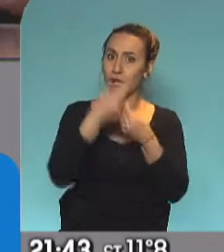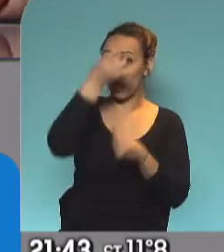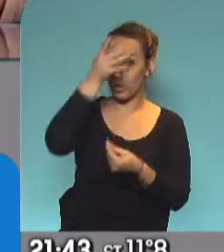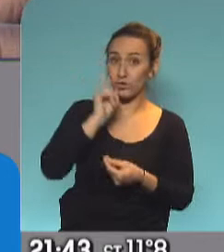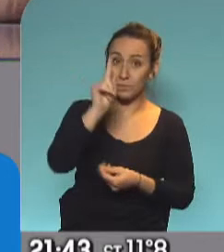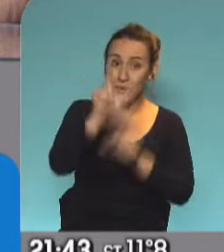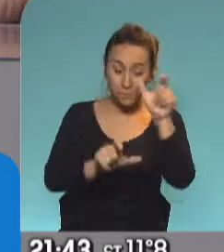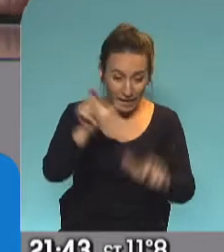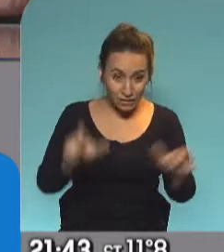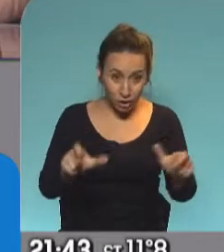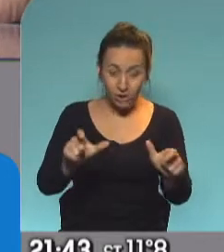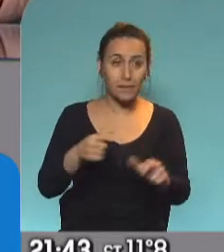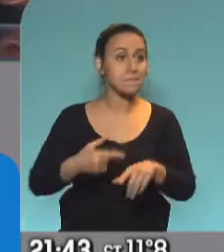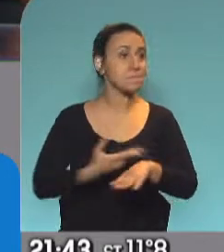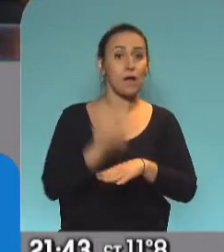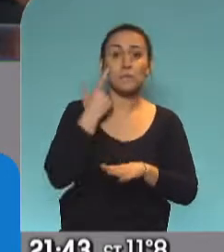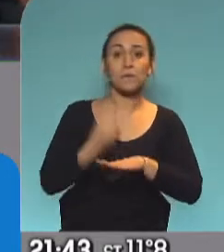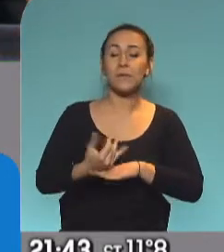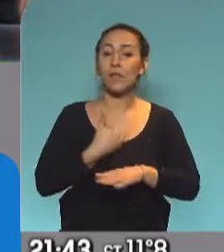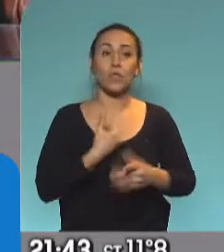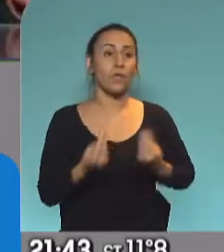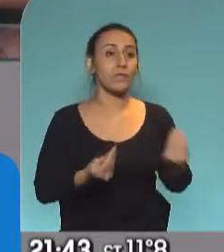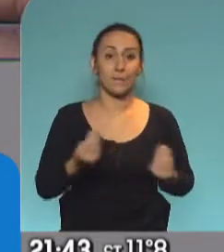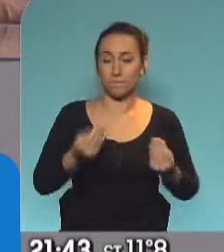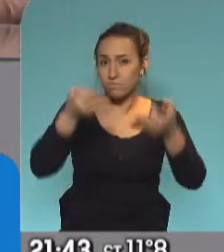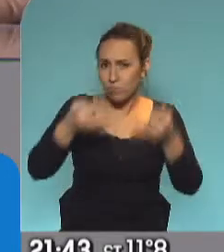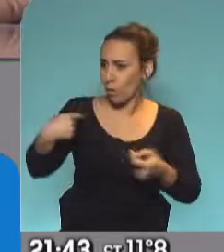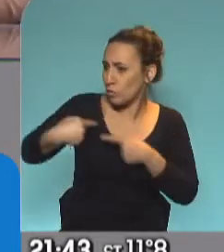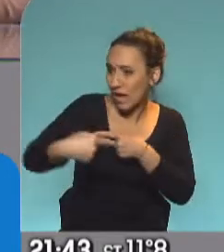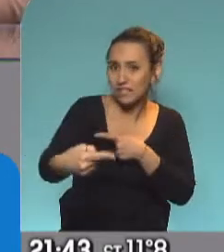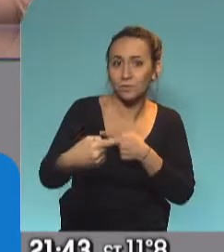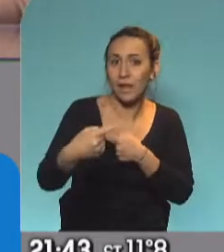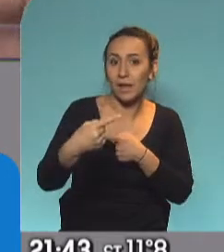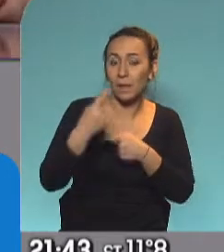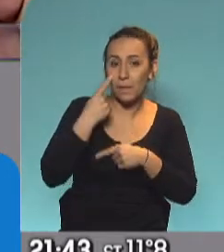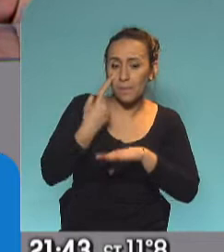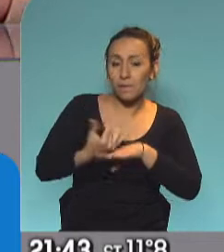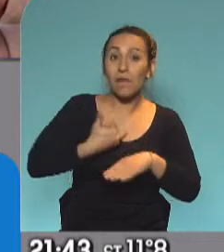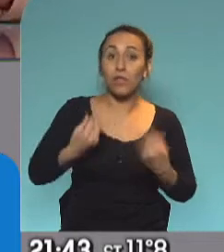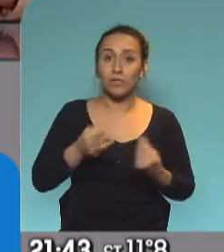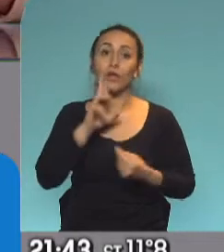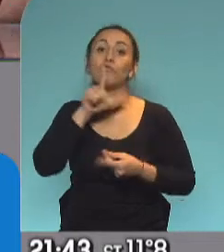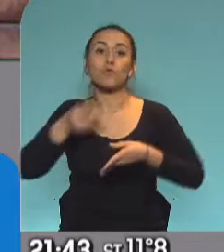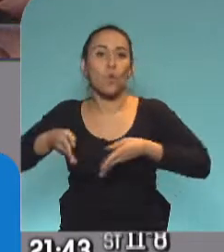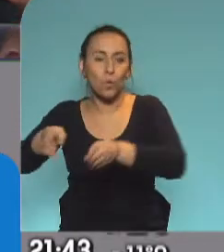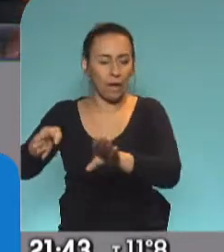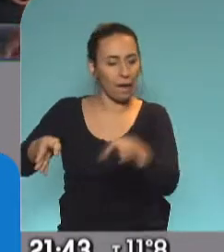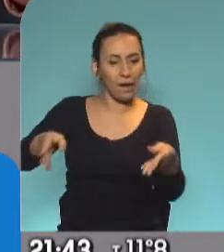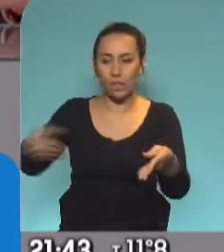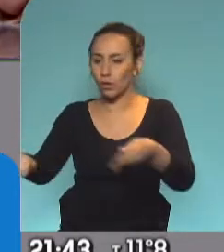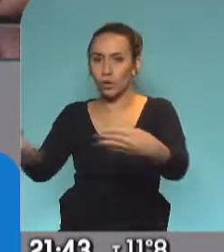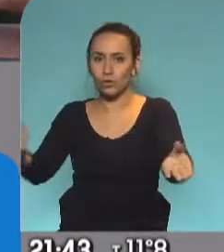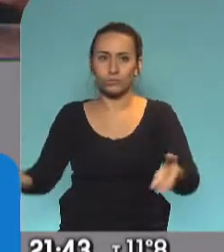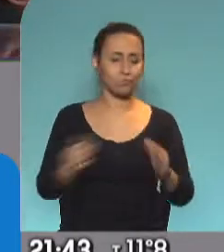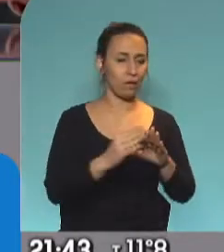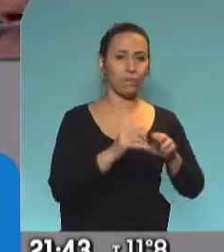sin lugar y están actualmente y desde hace una semana viviendo al costado de las rutas sin una